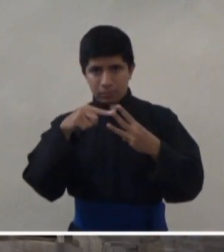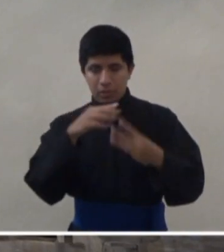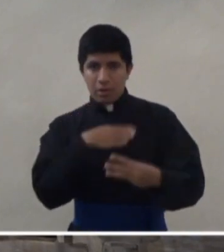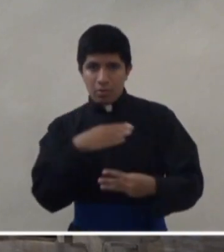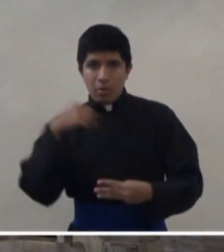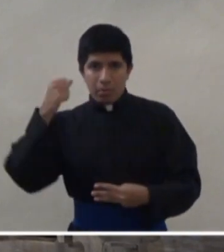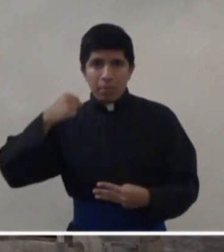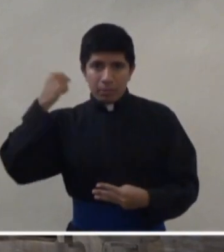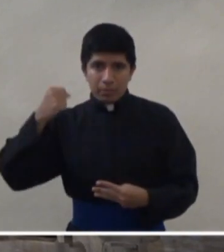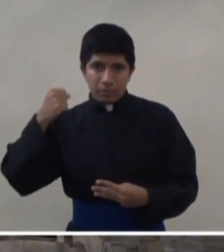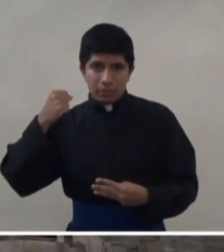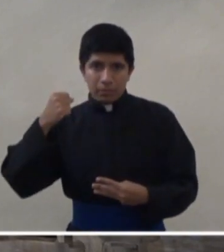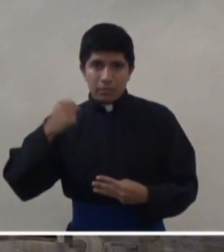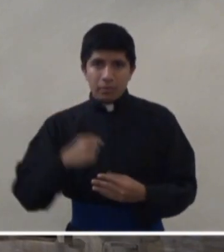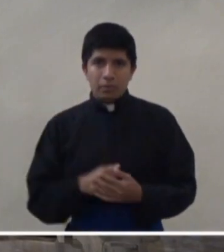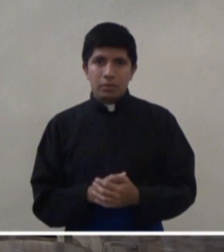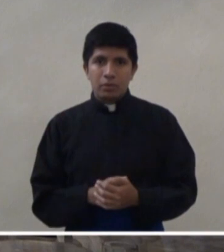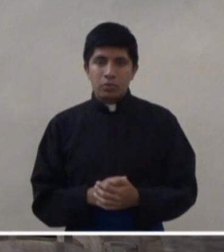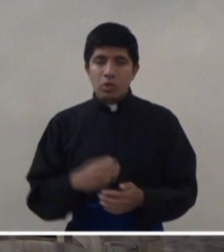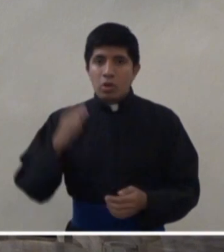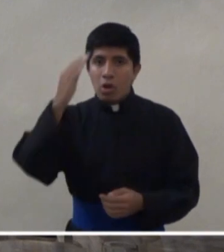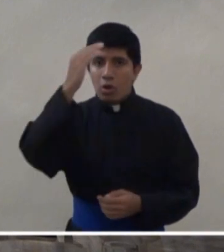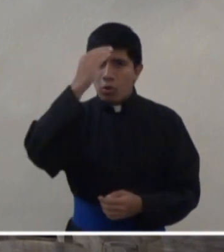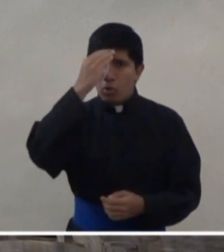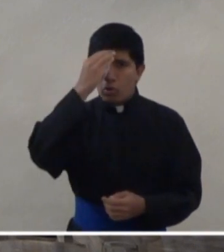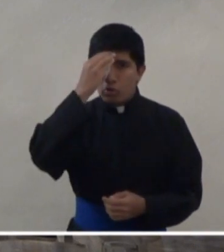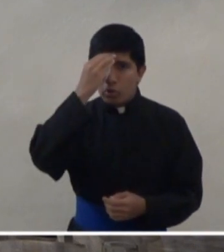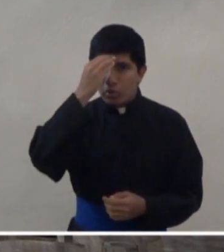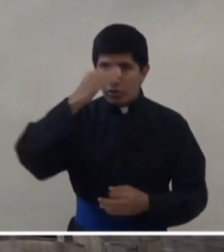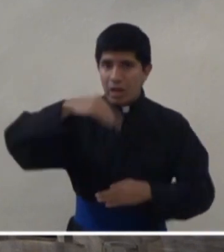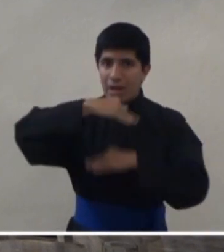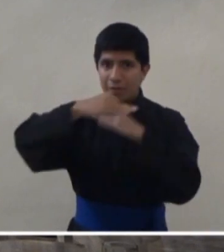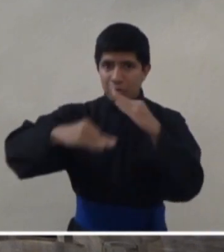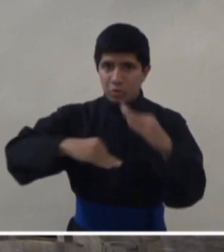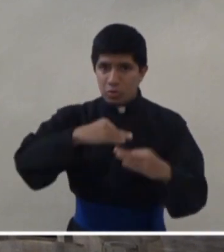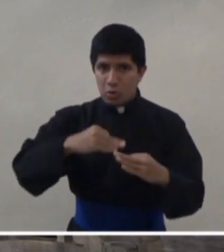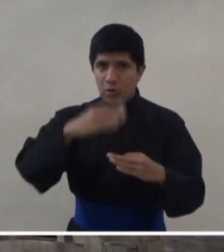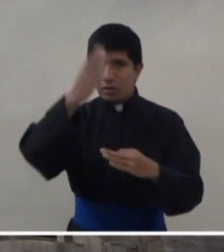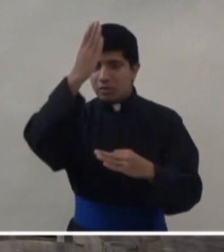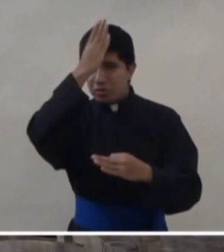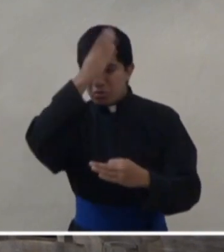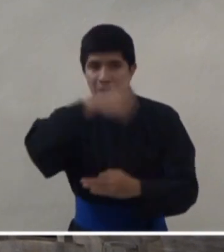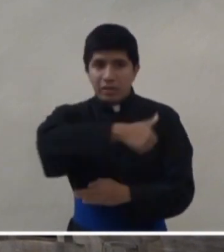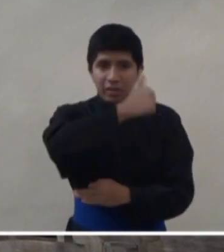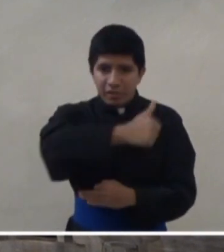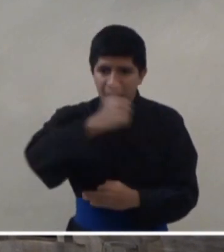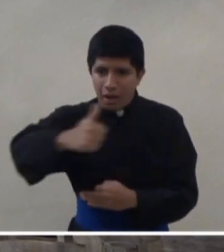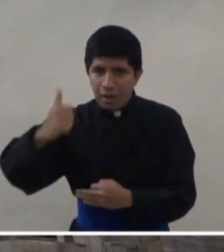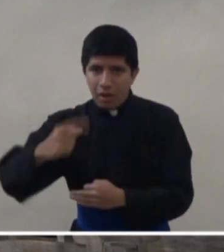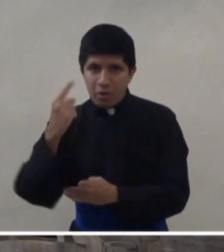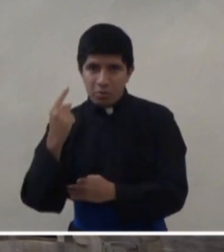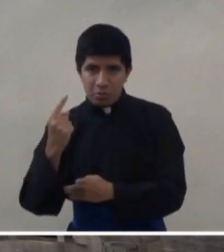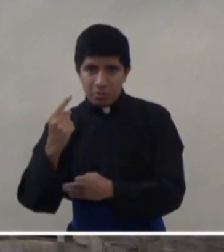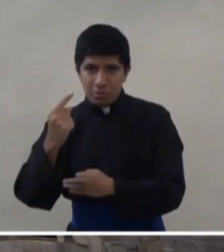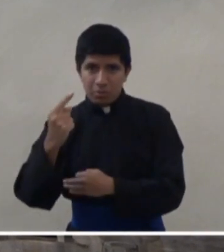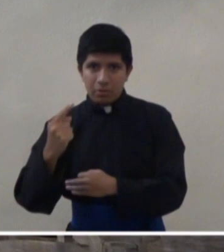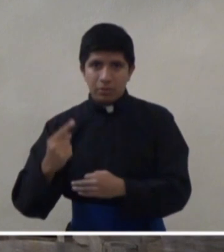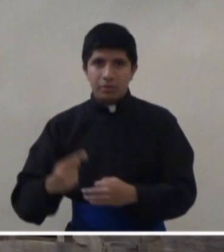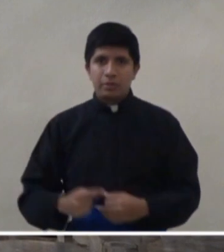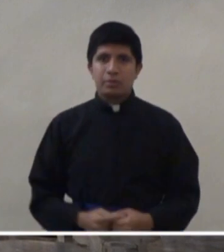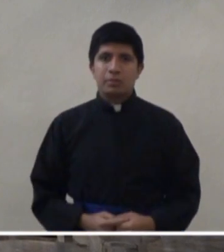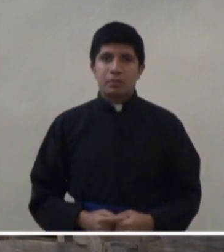pastor conoce a todas sus ovejas y las conoce por su nombre.